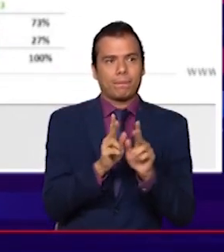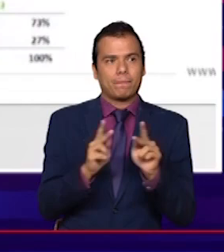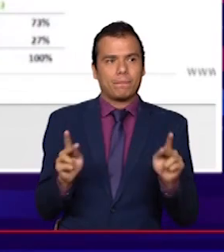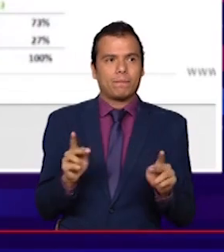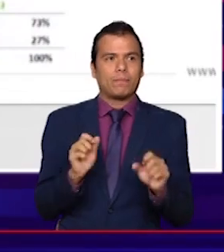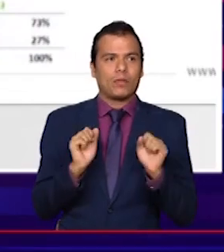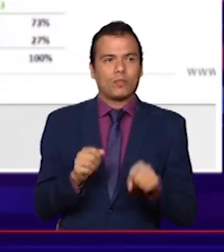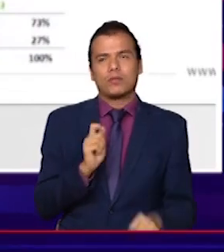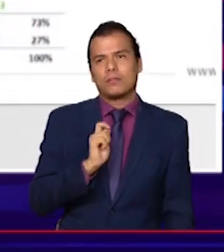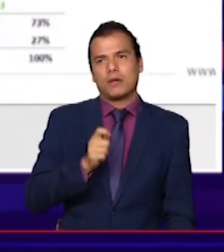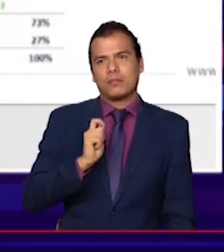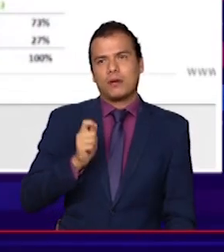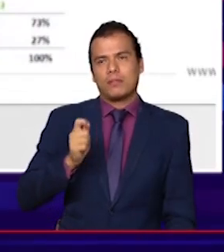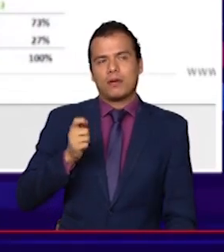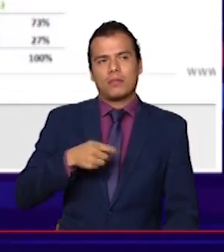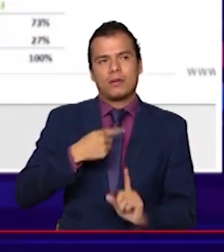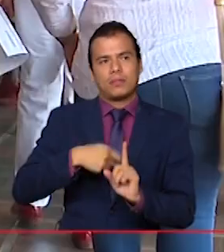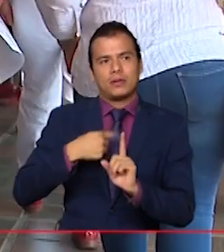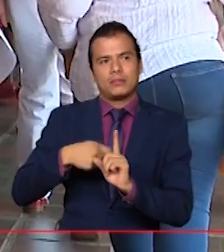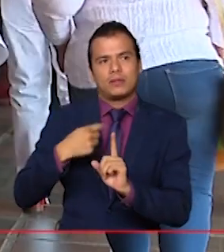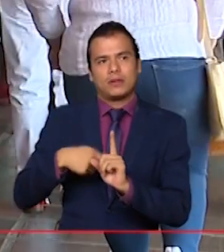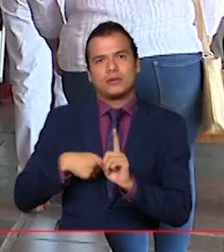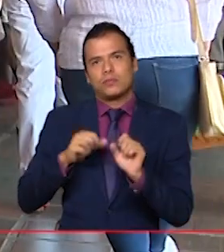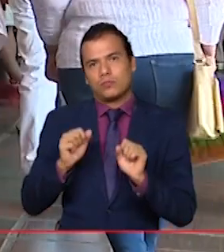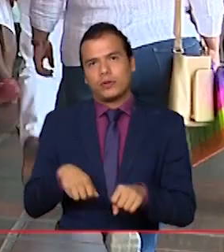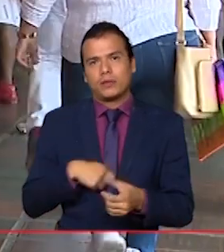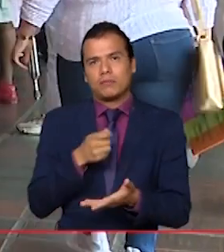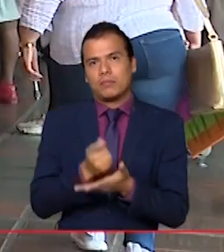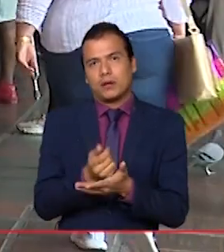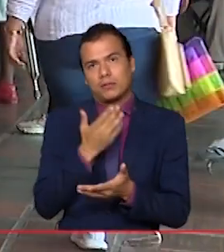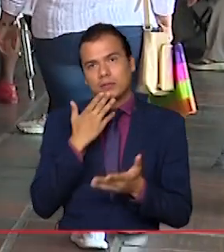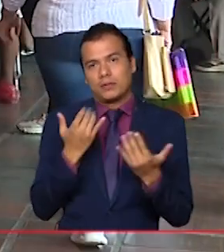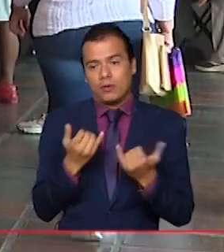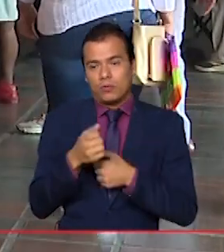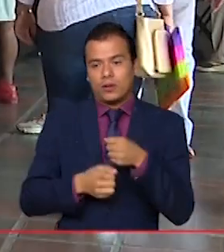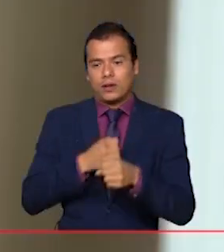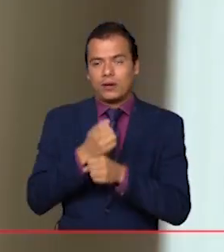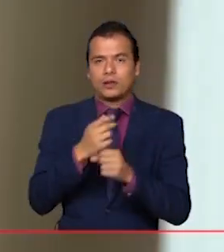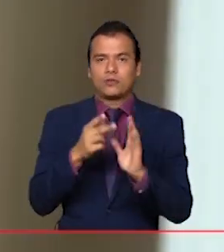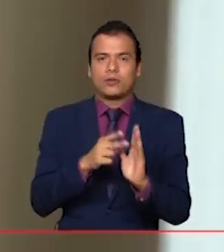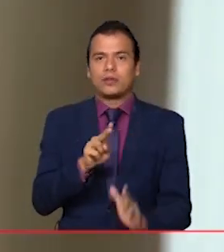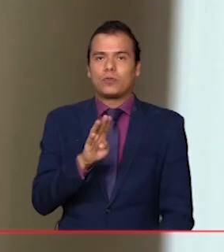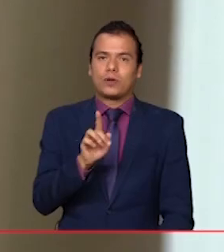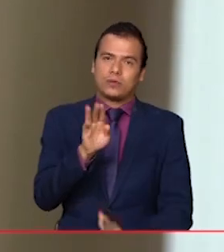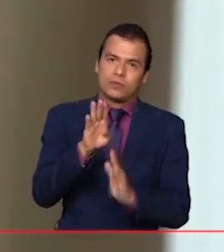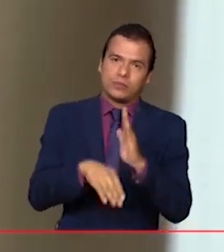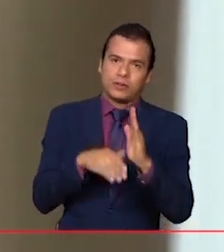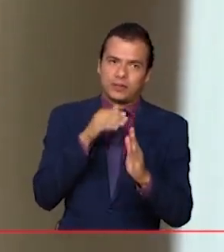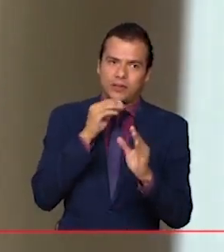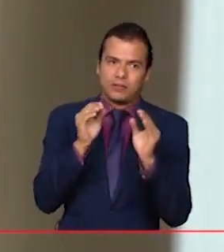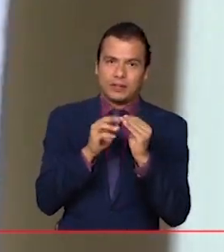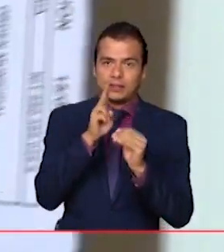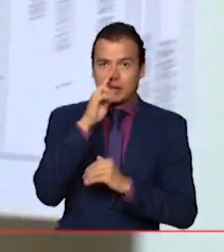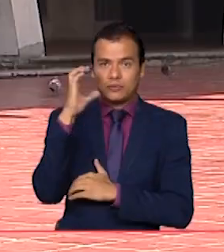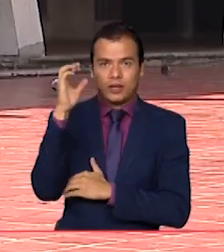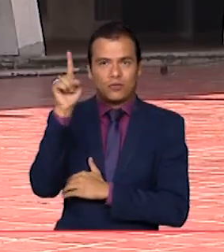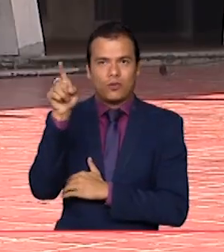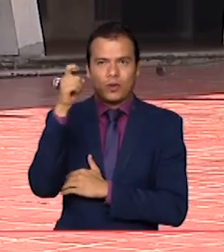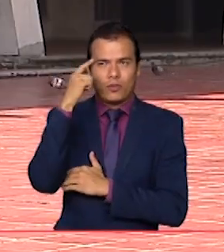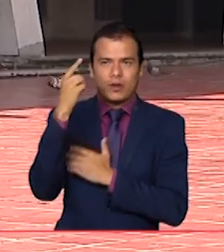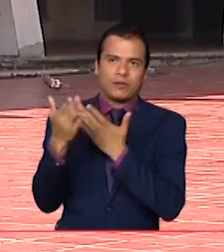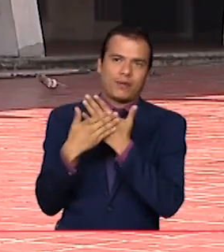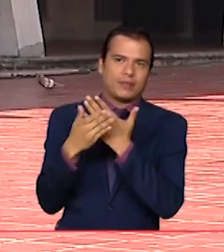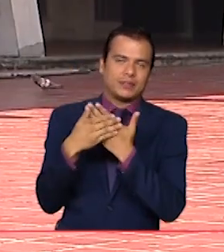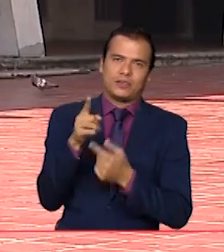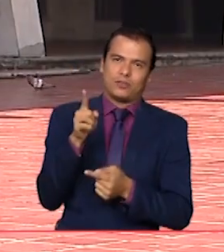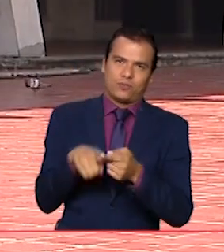en cómodas cuotas mensuales el predial. Este 2024 no habría la jornada, además por un tema fiscal nacional. El impuesto